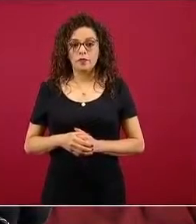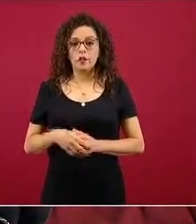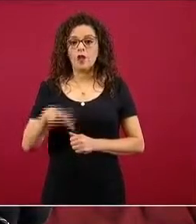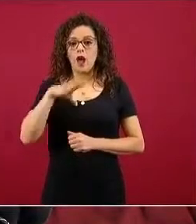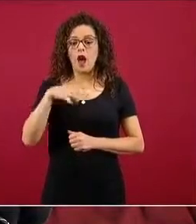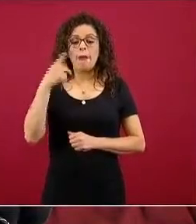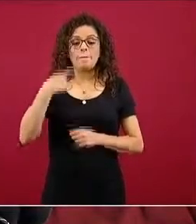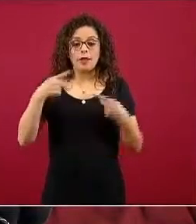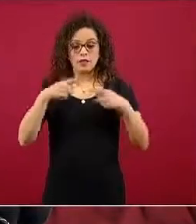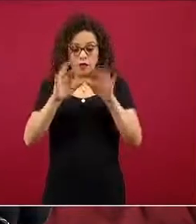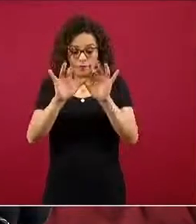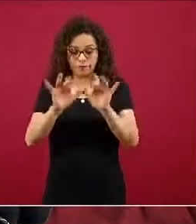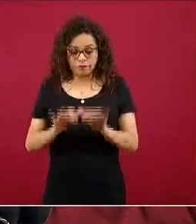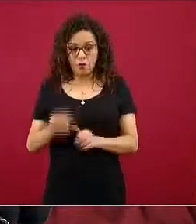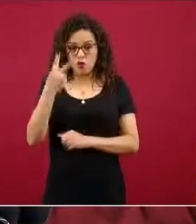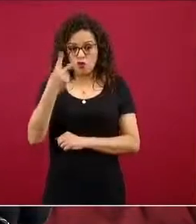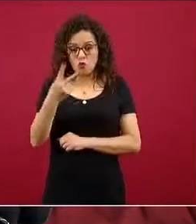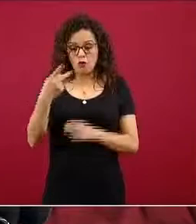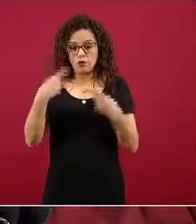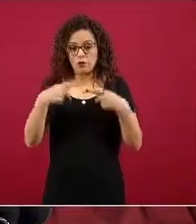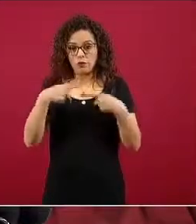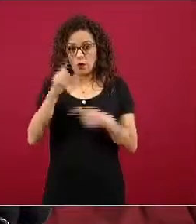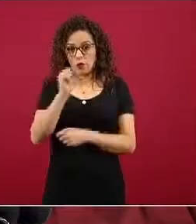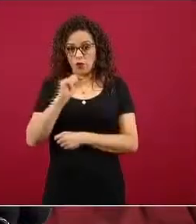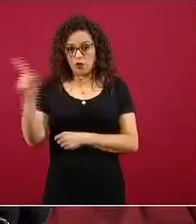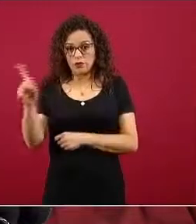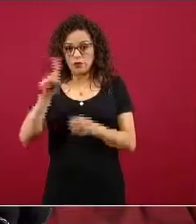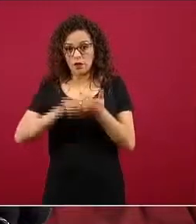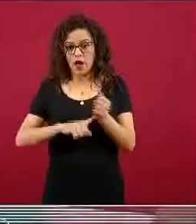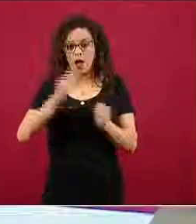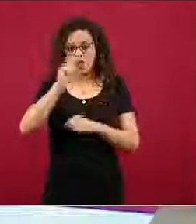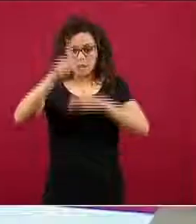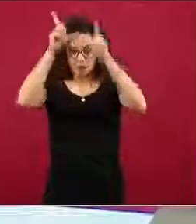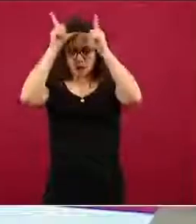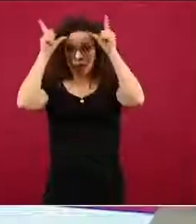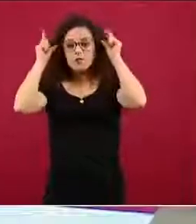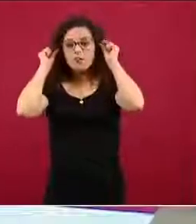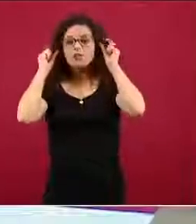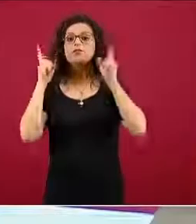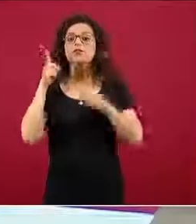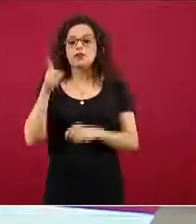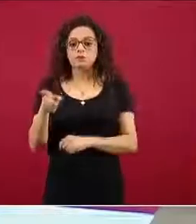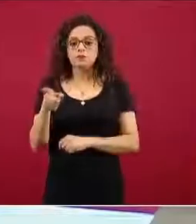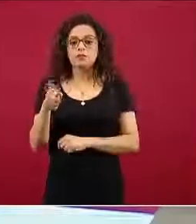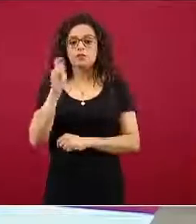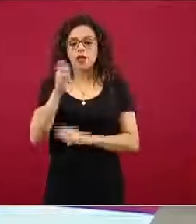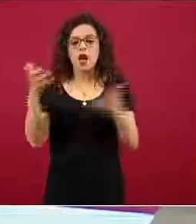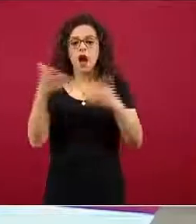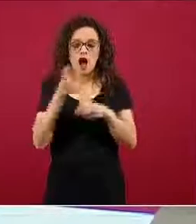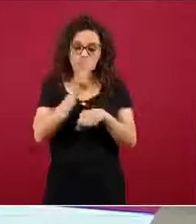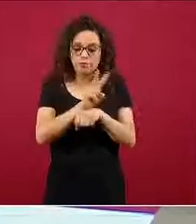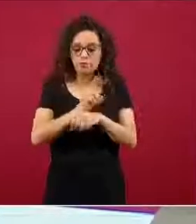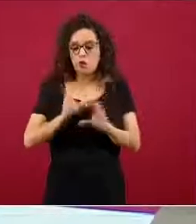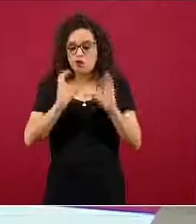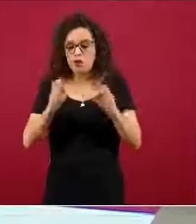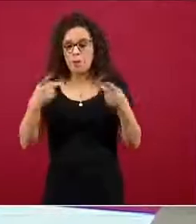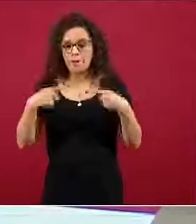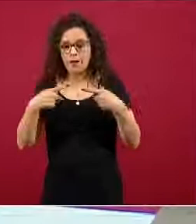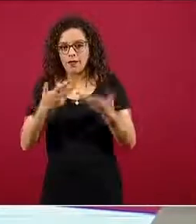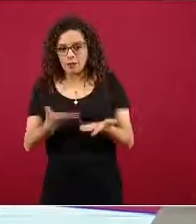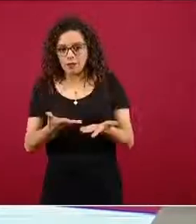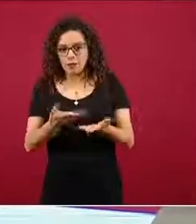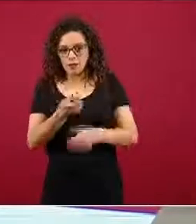que registra y 2 profesionales de la salud, particularmente de enfermería, que se encargan de cuidar al paciente, o en este caso